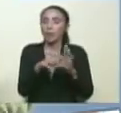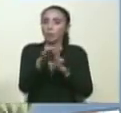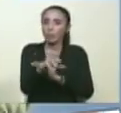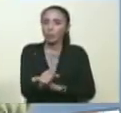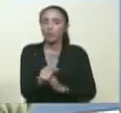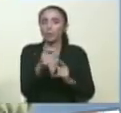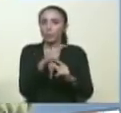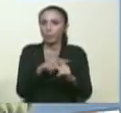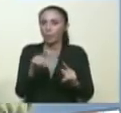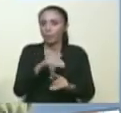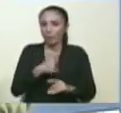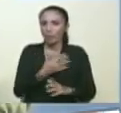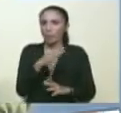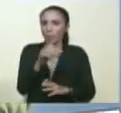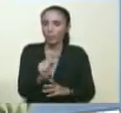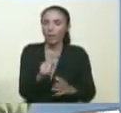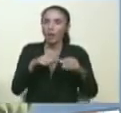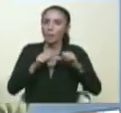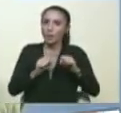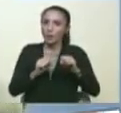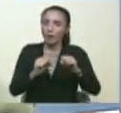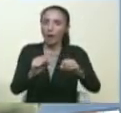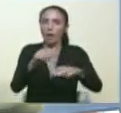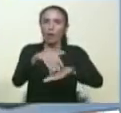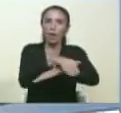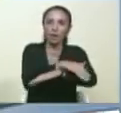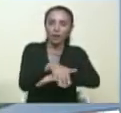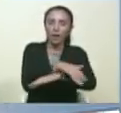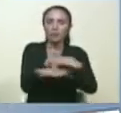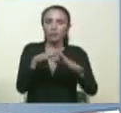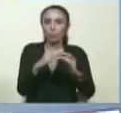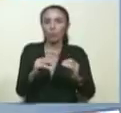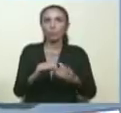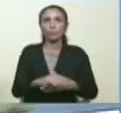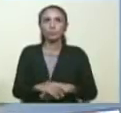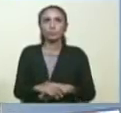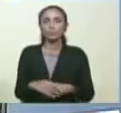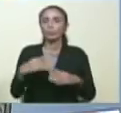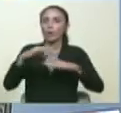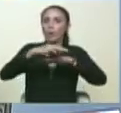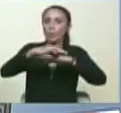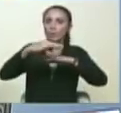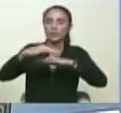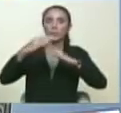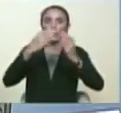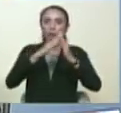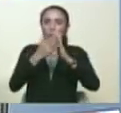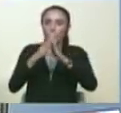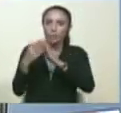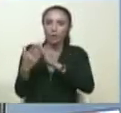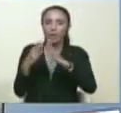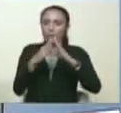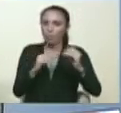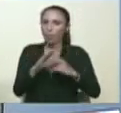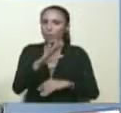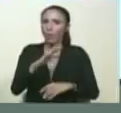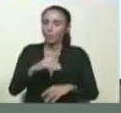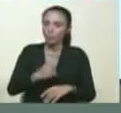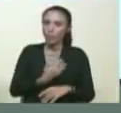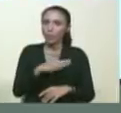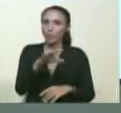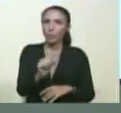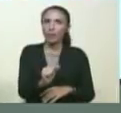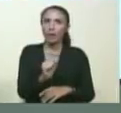la oferta en los mercados de las calles, en los mercados municipales. Hay que articular el